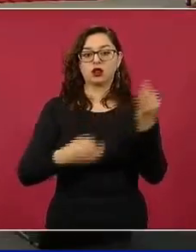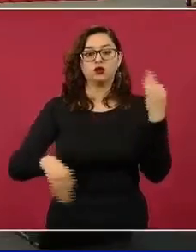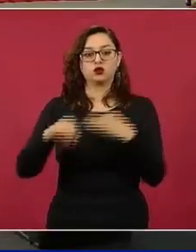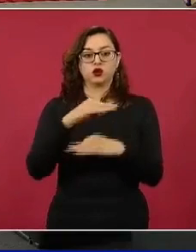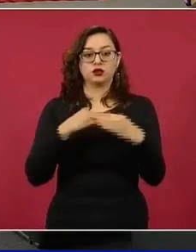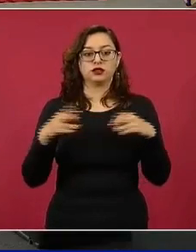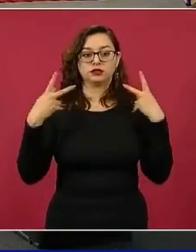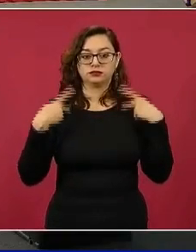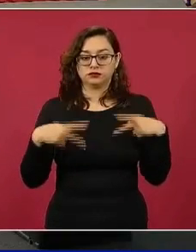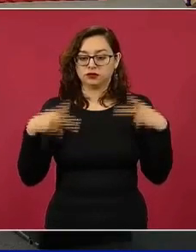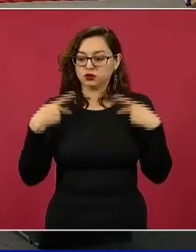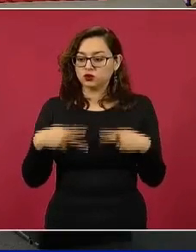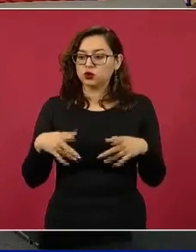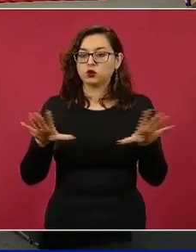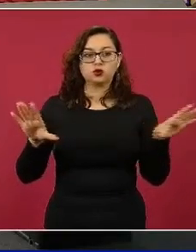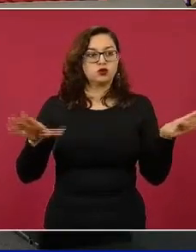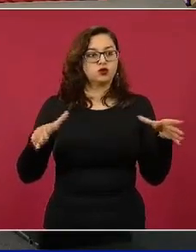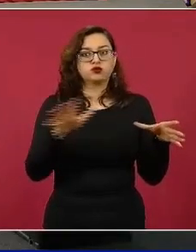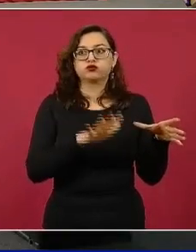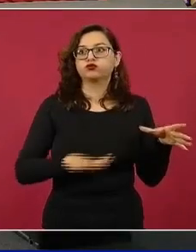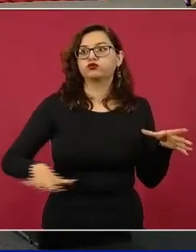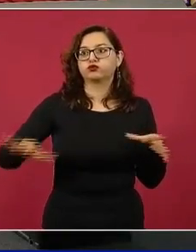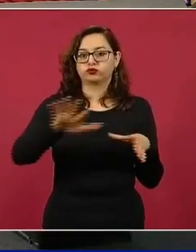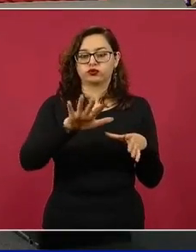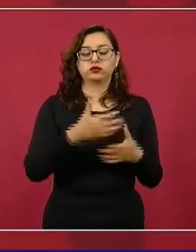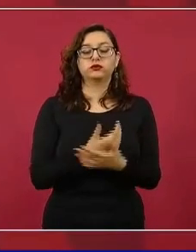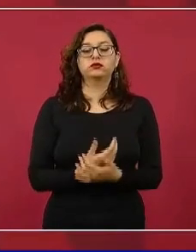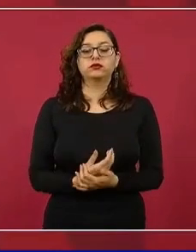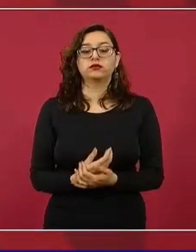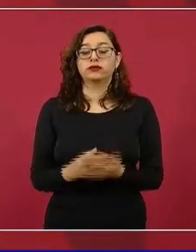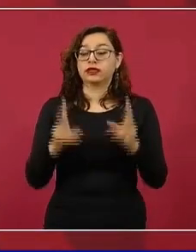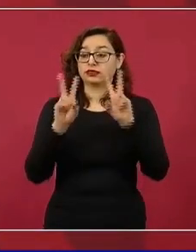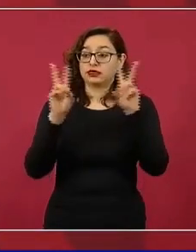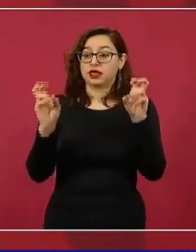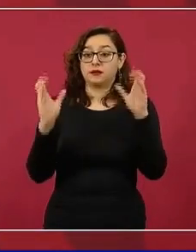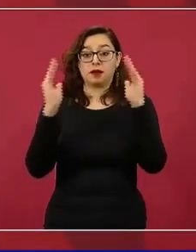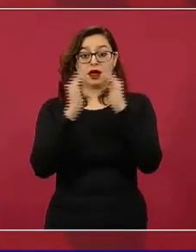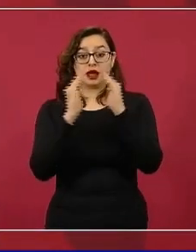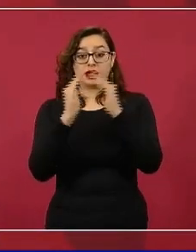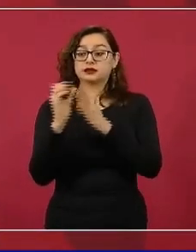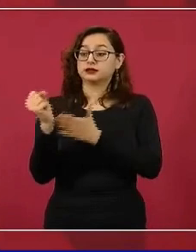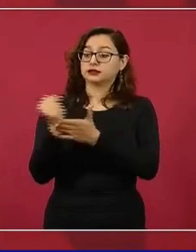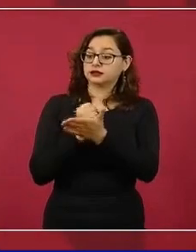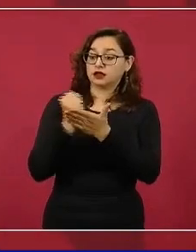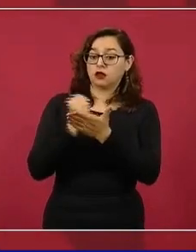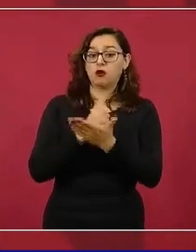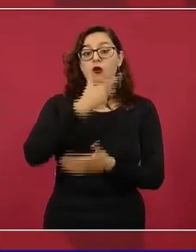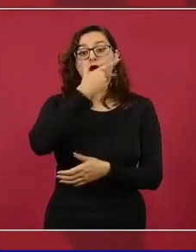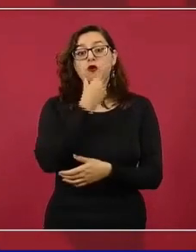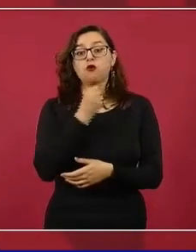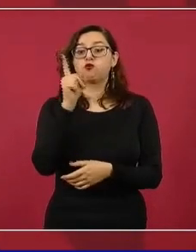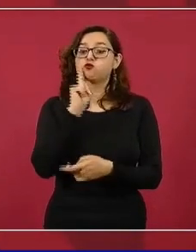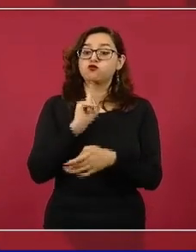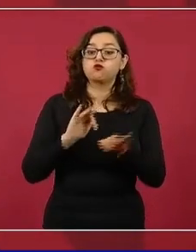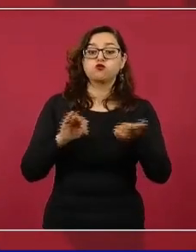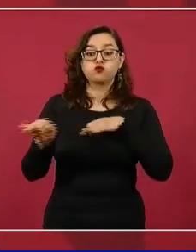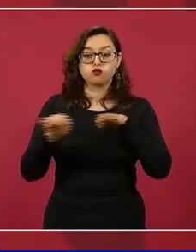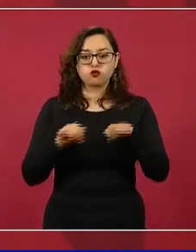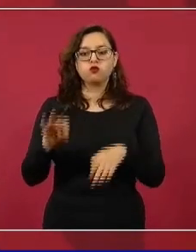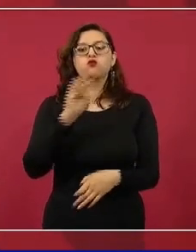las comunidades. En el caso de los créditos hipotecarios, los trabajadores y las trabajadoras